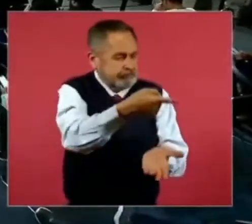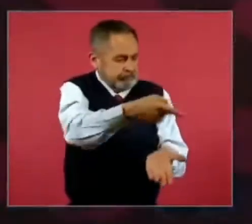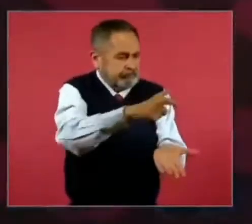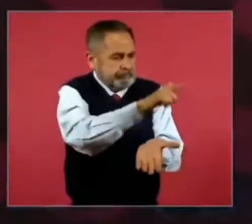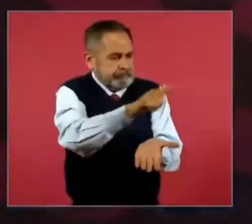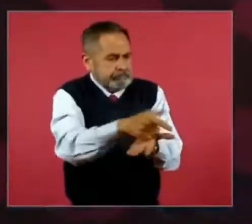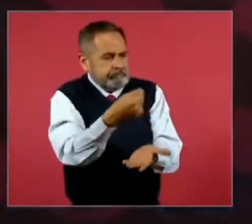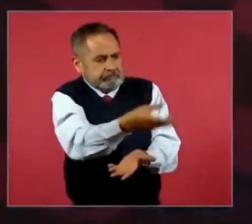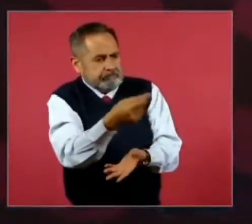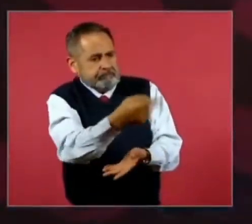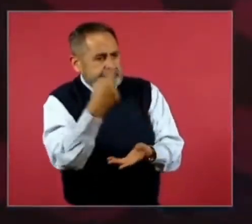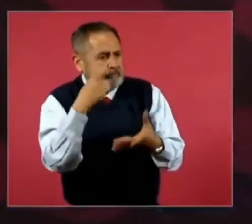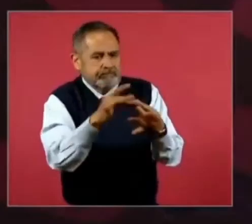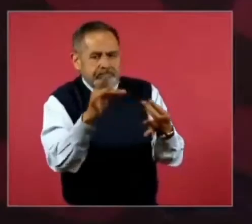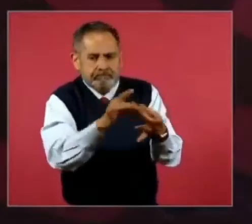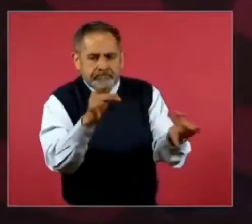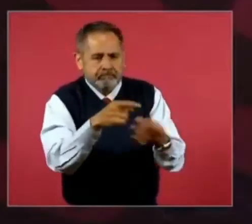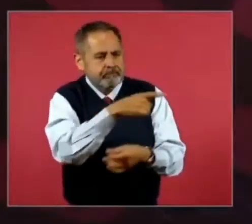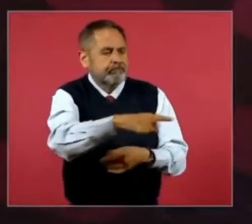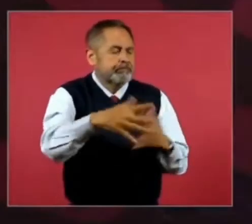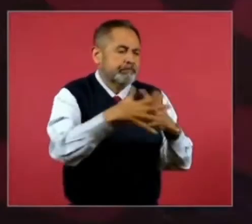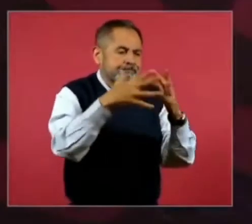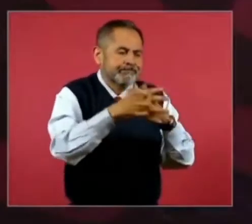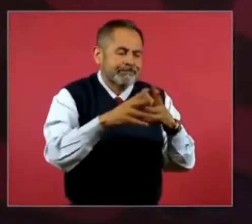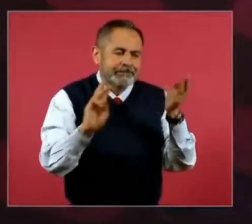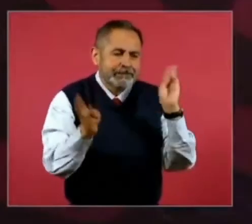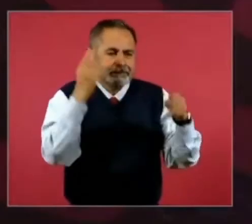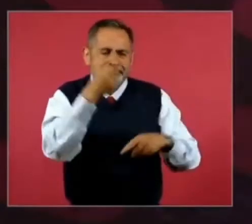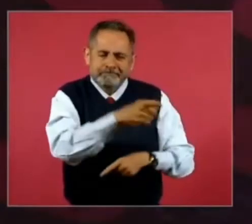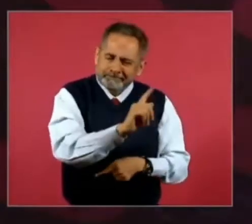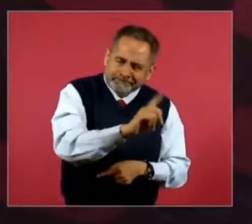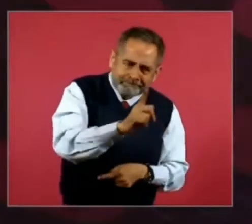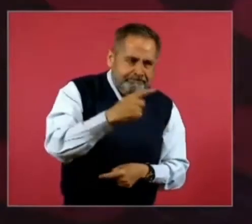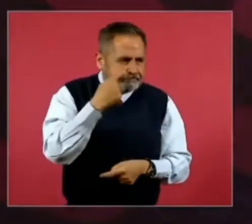para hacer la guerra en el mundo.